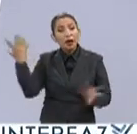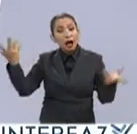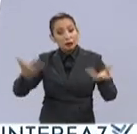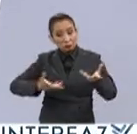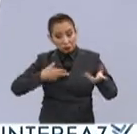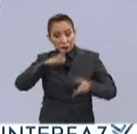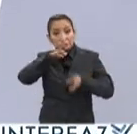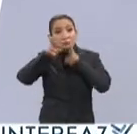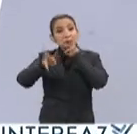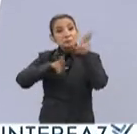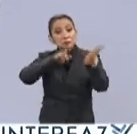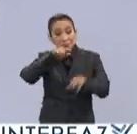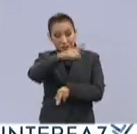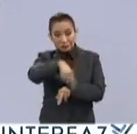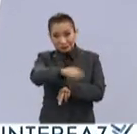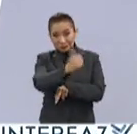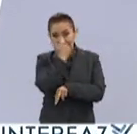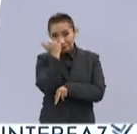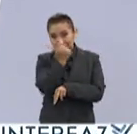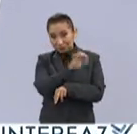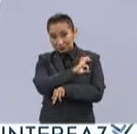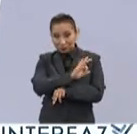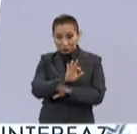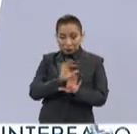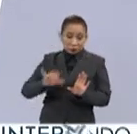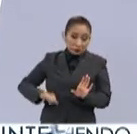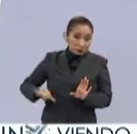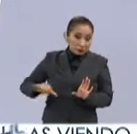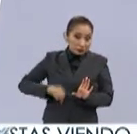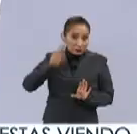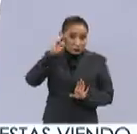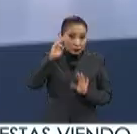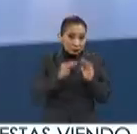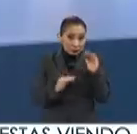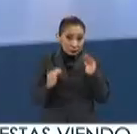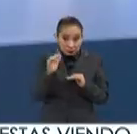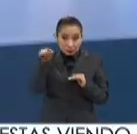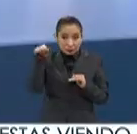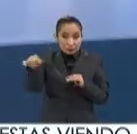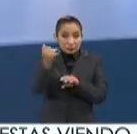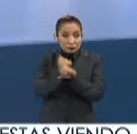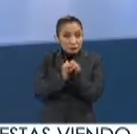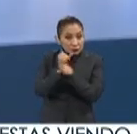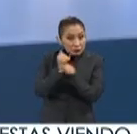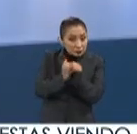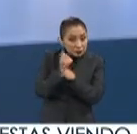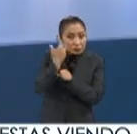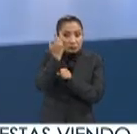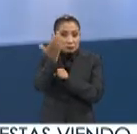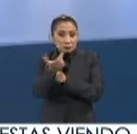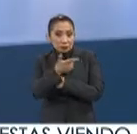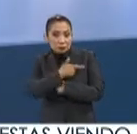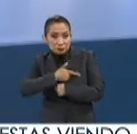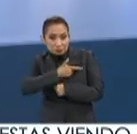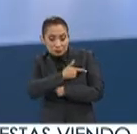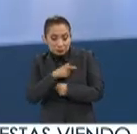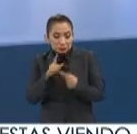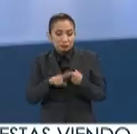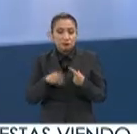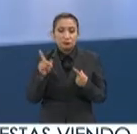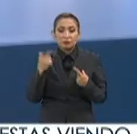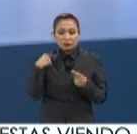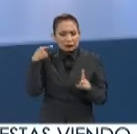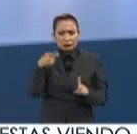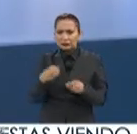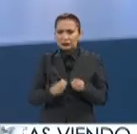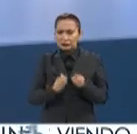productiva. O sea, claro, que los estudiantes que pudieran interesarse en la investigación, en